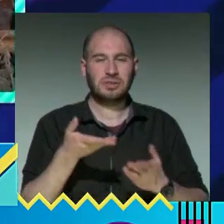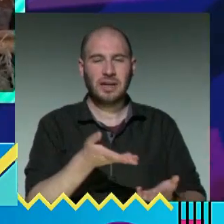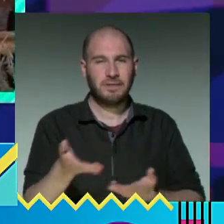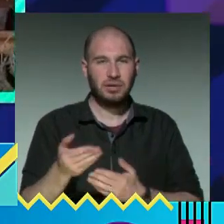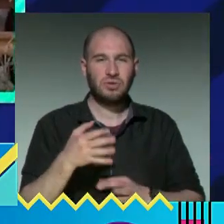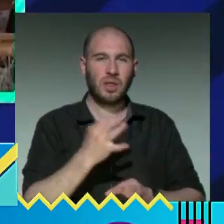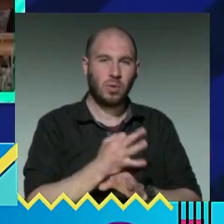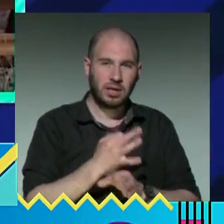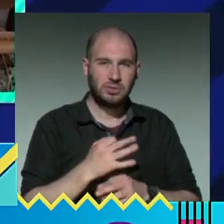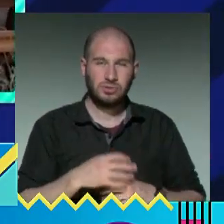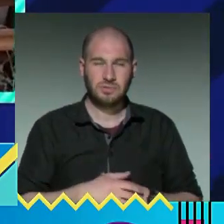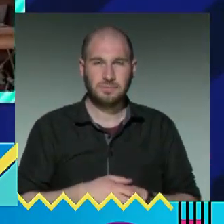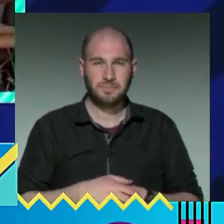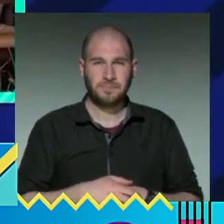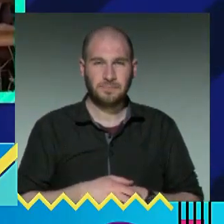servicios, educación,